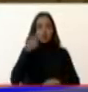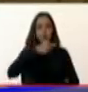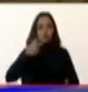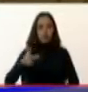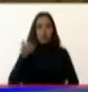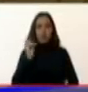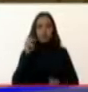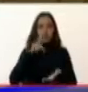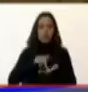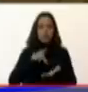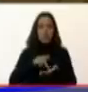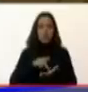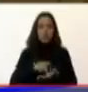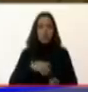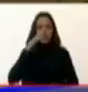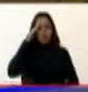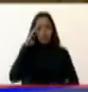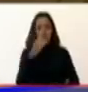en el país.